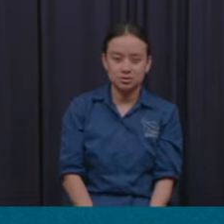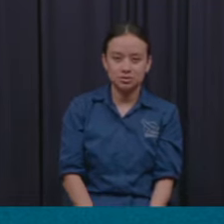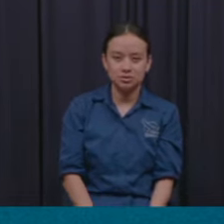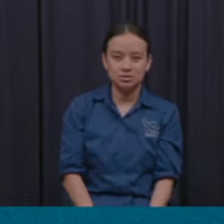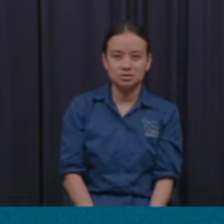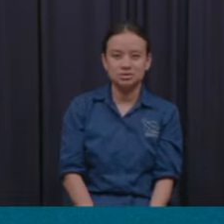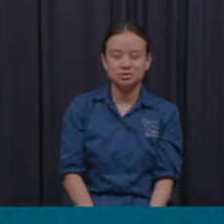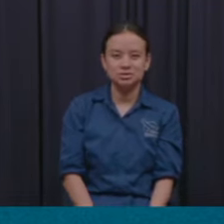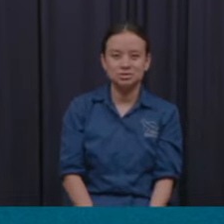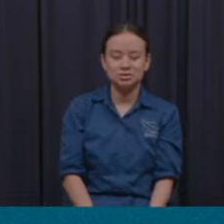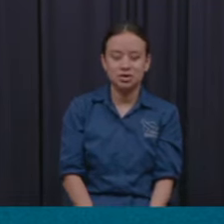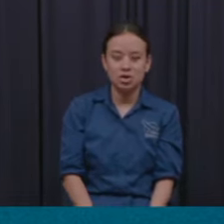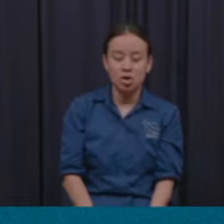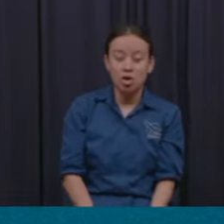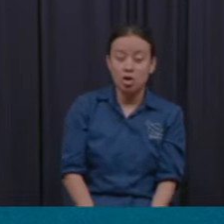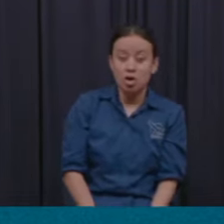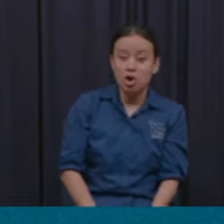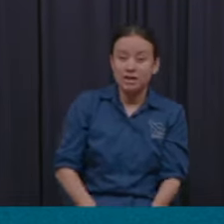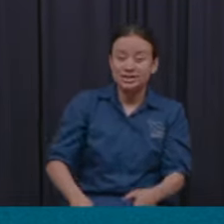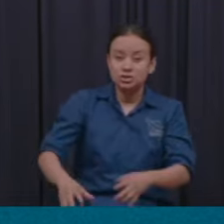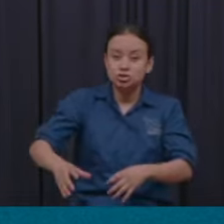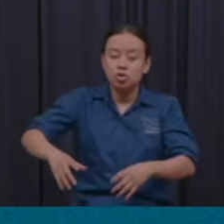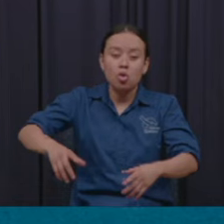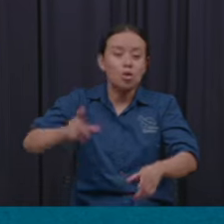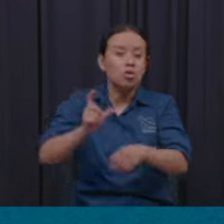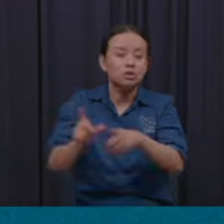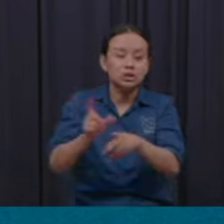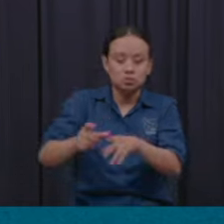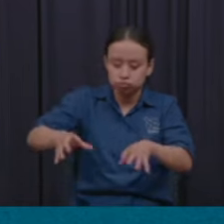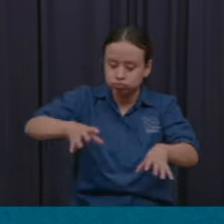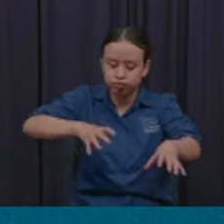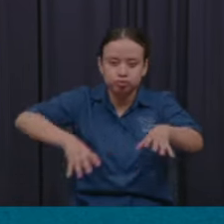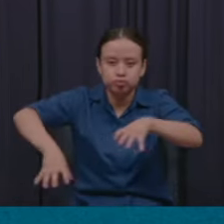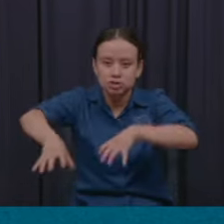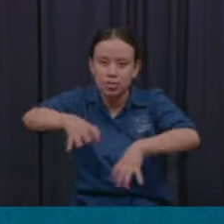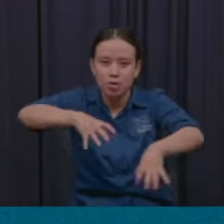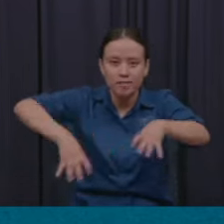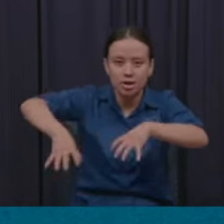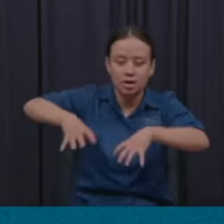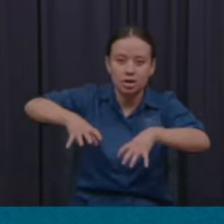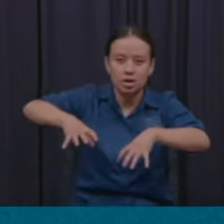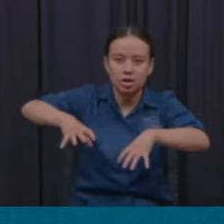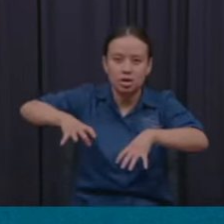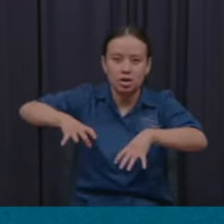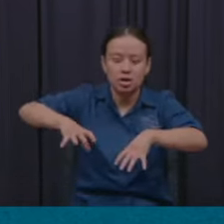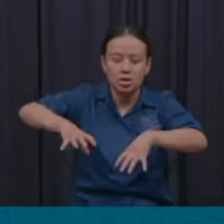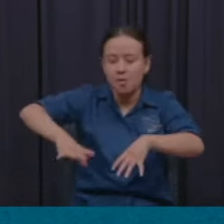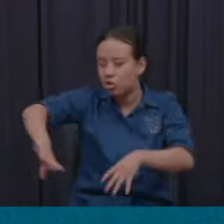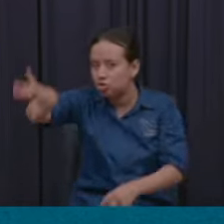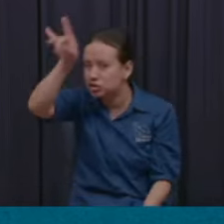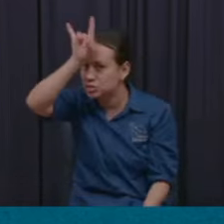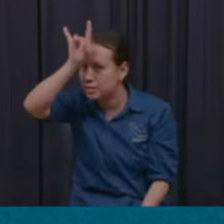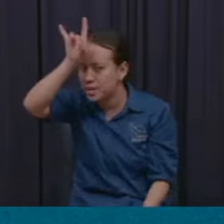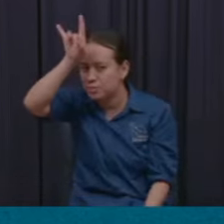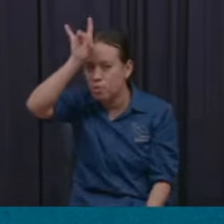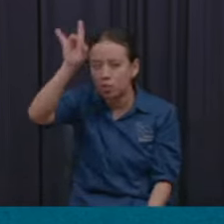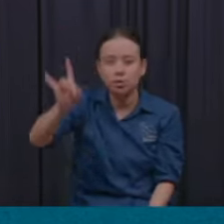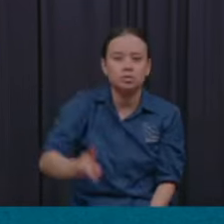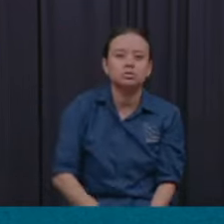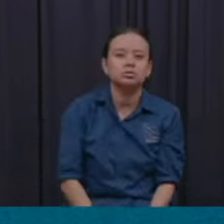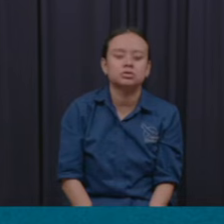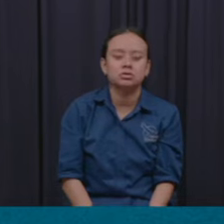eso? Movimiento de objetos físicos causado por los demonios. Que ya cuando estamos hablando de eso ya